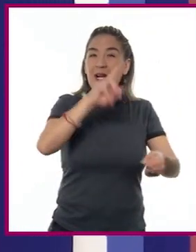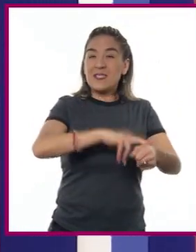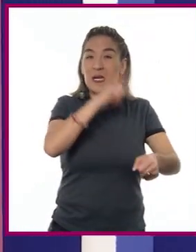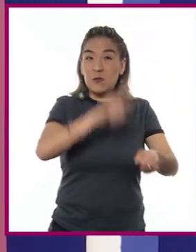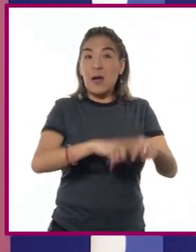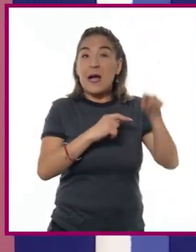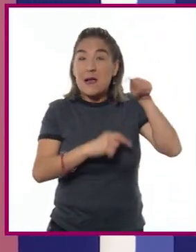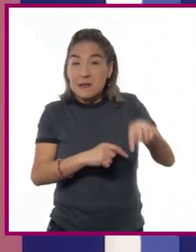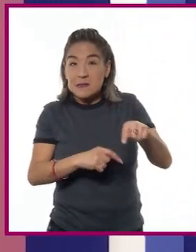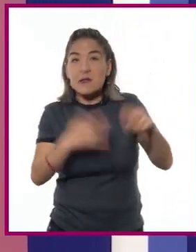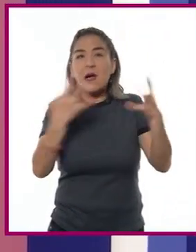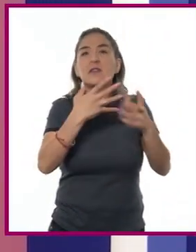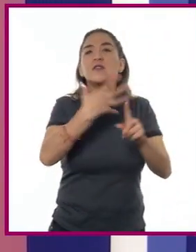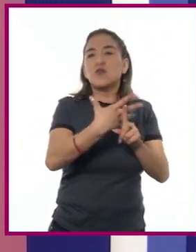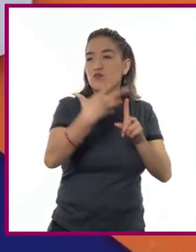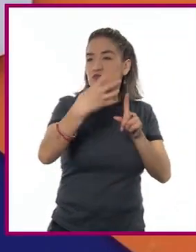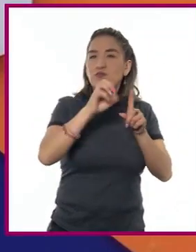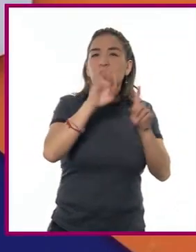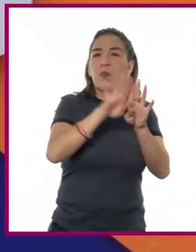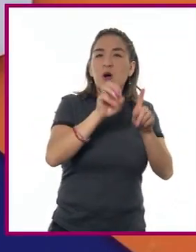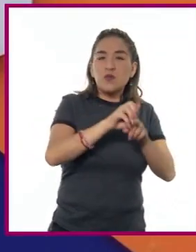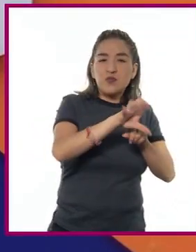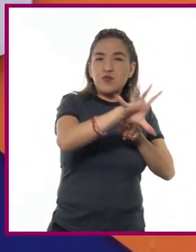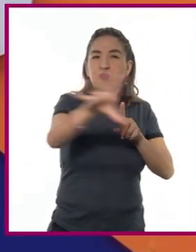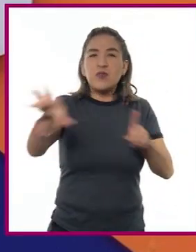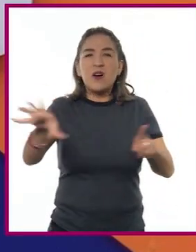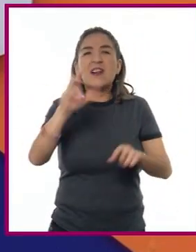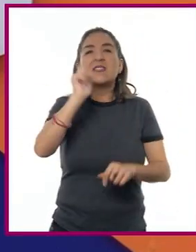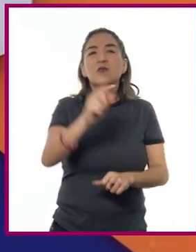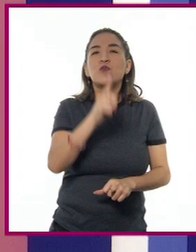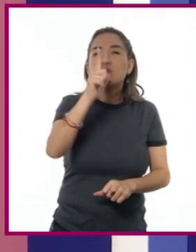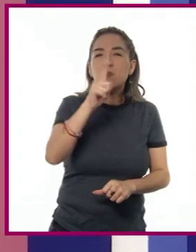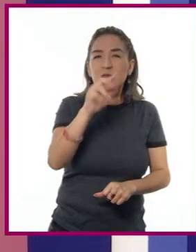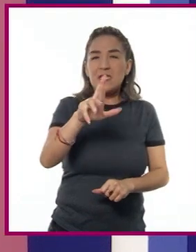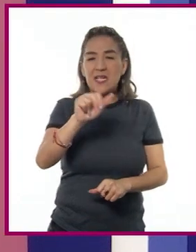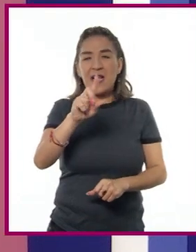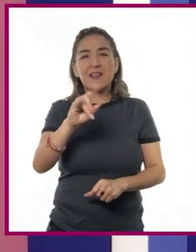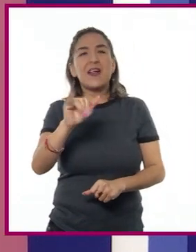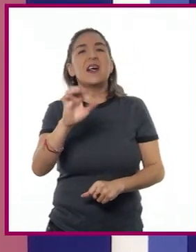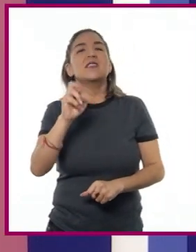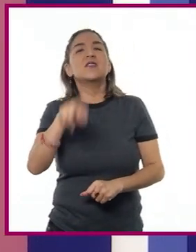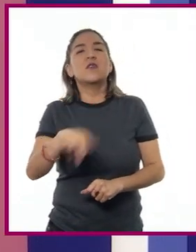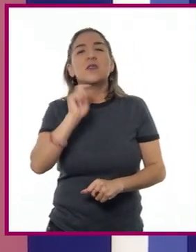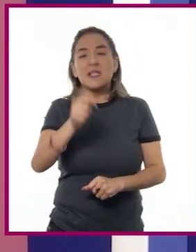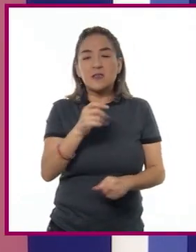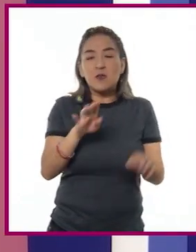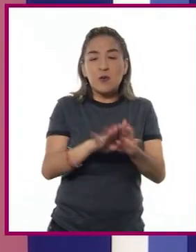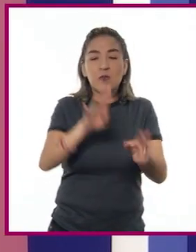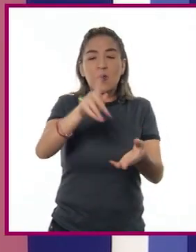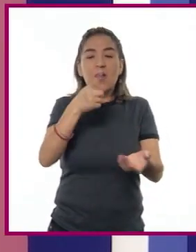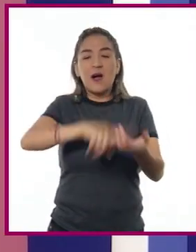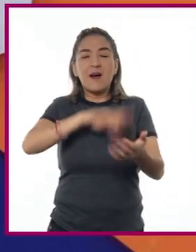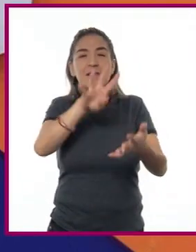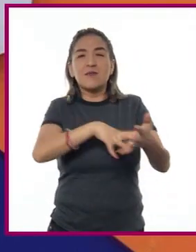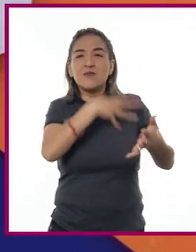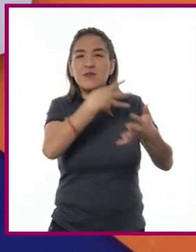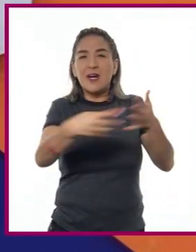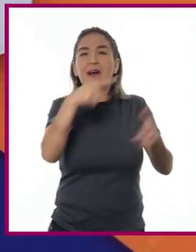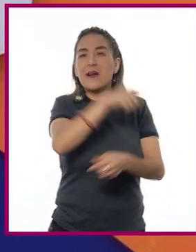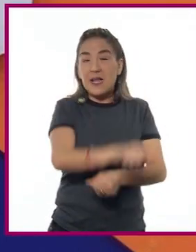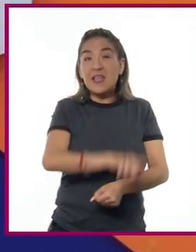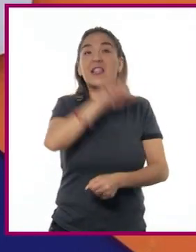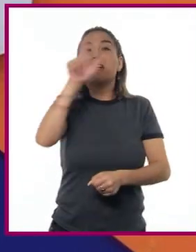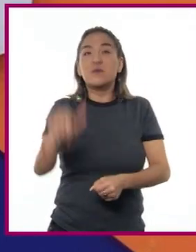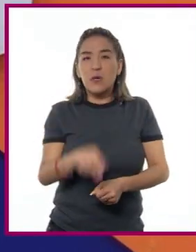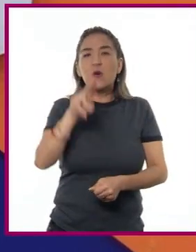emisor de radiación. En adelante, que está en la tabla periódica, está en el grupo de los actínidos. Sí. Después